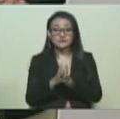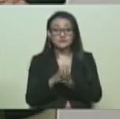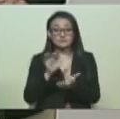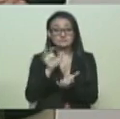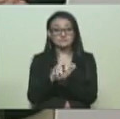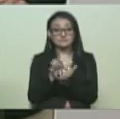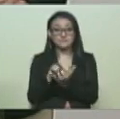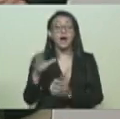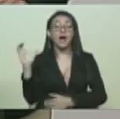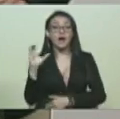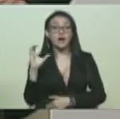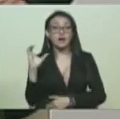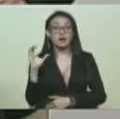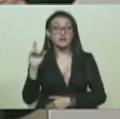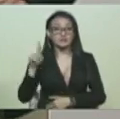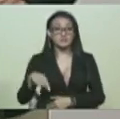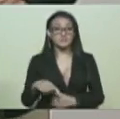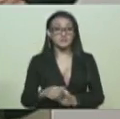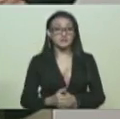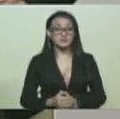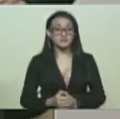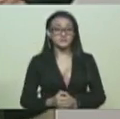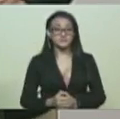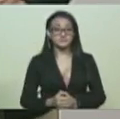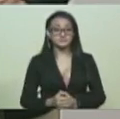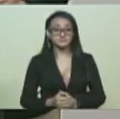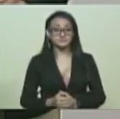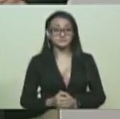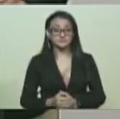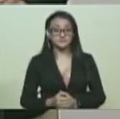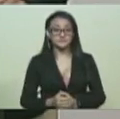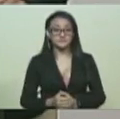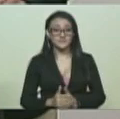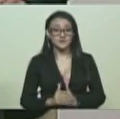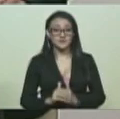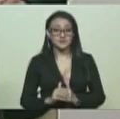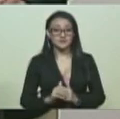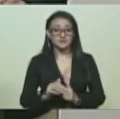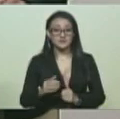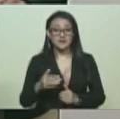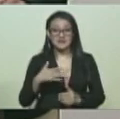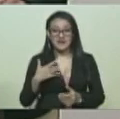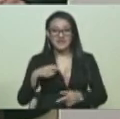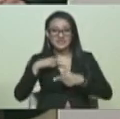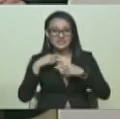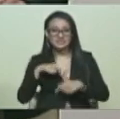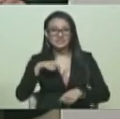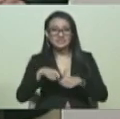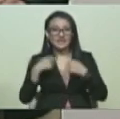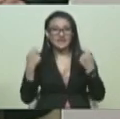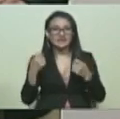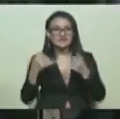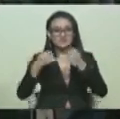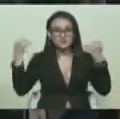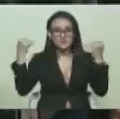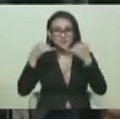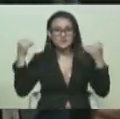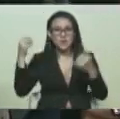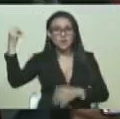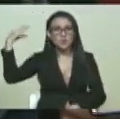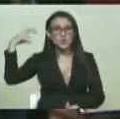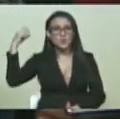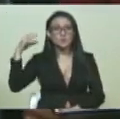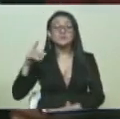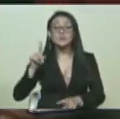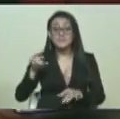Caracas. Se iniciaron sabotajes también en el sistema eléctrico, sobre todo en los sistemas de